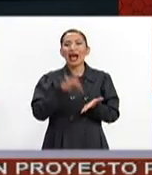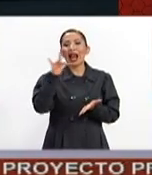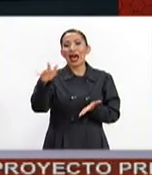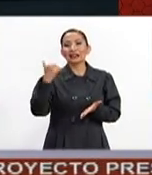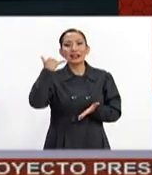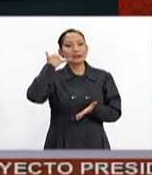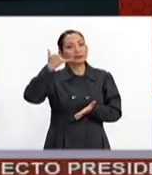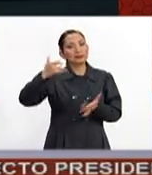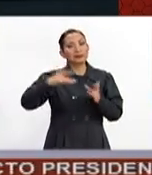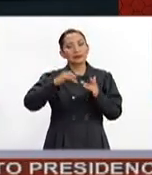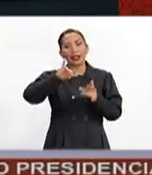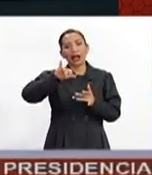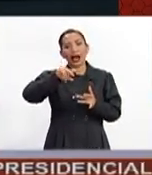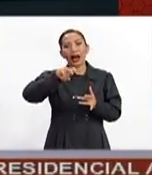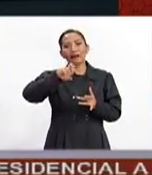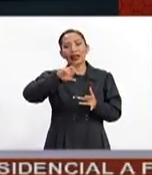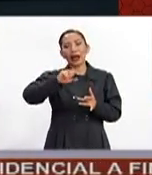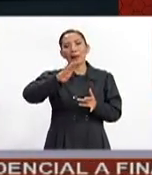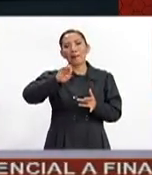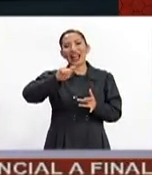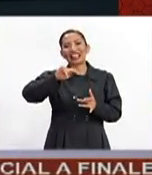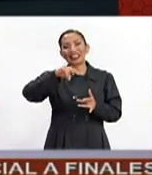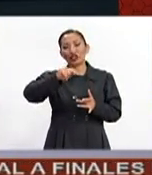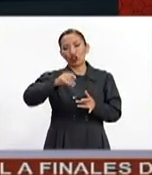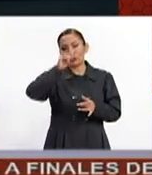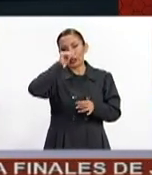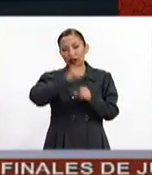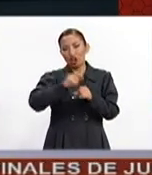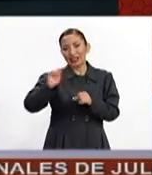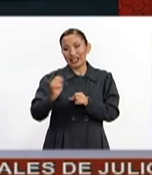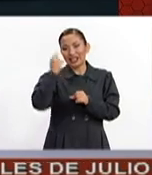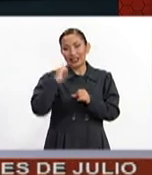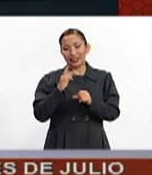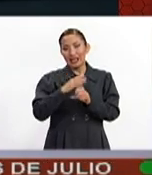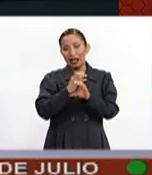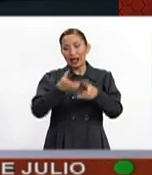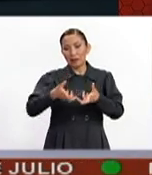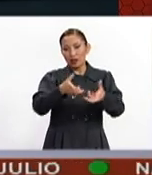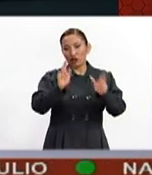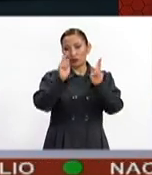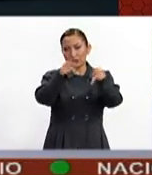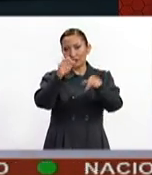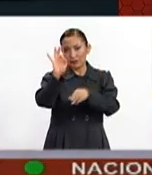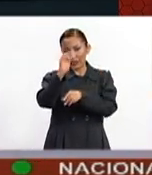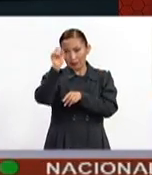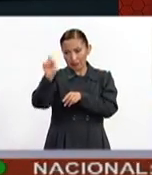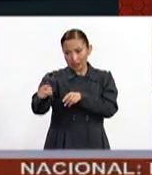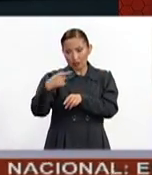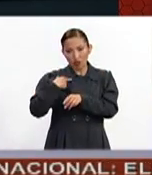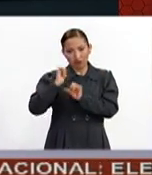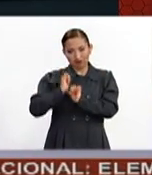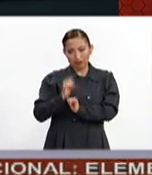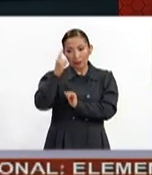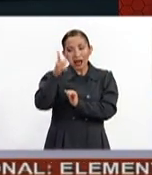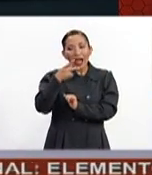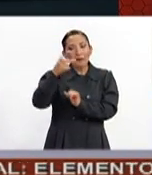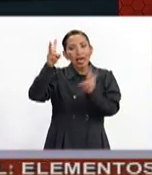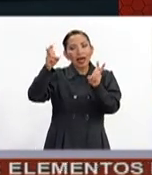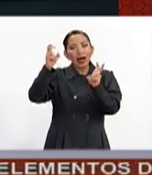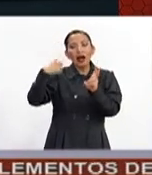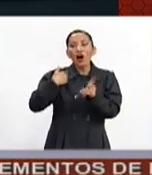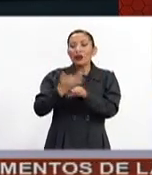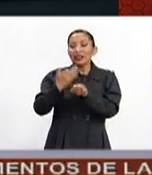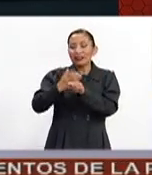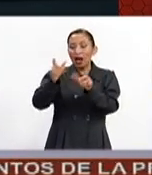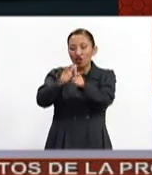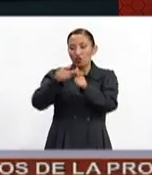Agradecemos que nos tome la llamada Javier Benito López Garza, secretario técnico de Caminos y Puentes Federales, precisamente para hablar sobre los